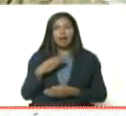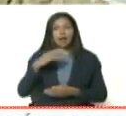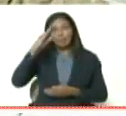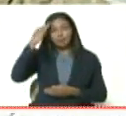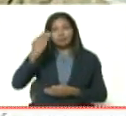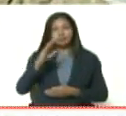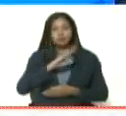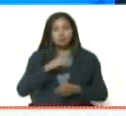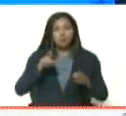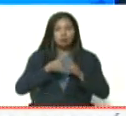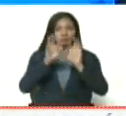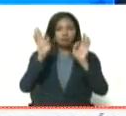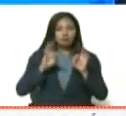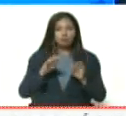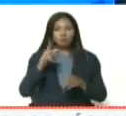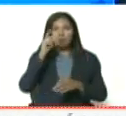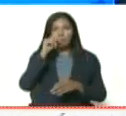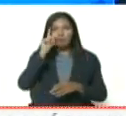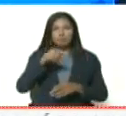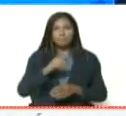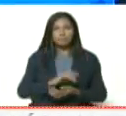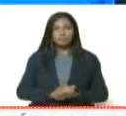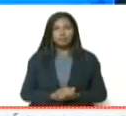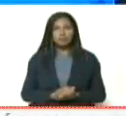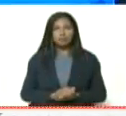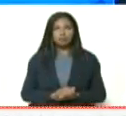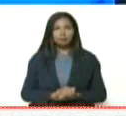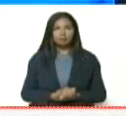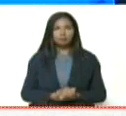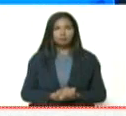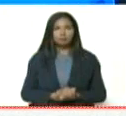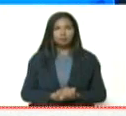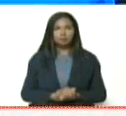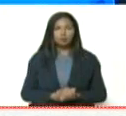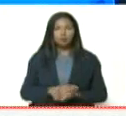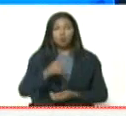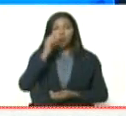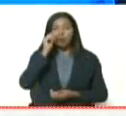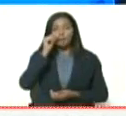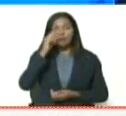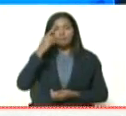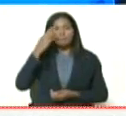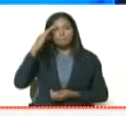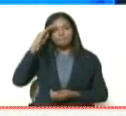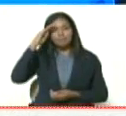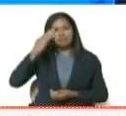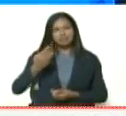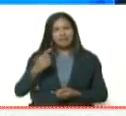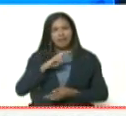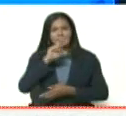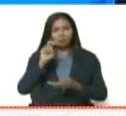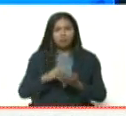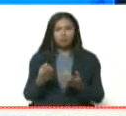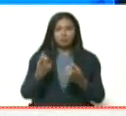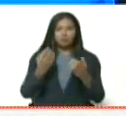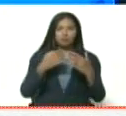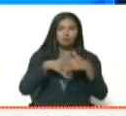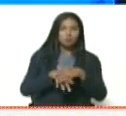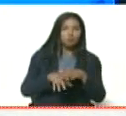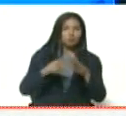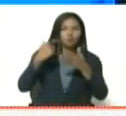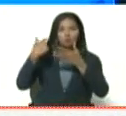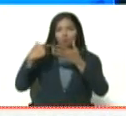mayor general Leal Tellería es un mayor general miliciano. La Milicia Nacional está incorporada en todas las